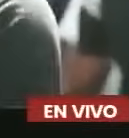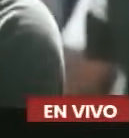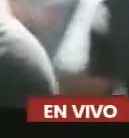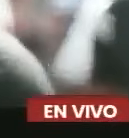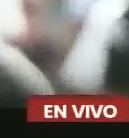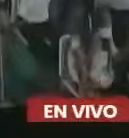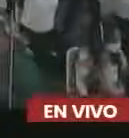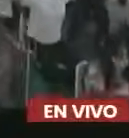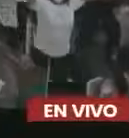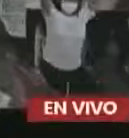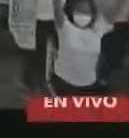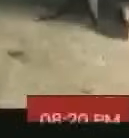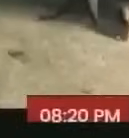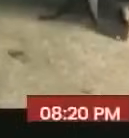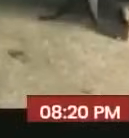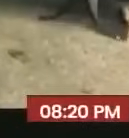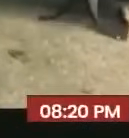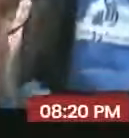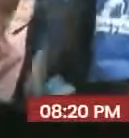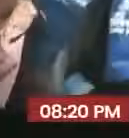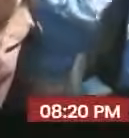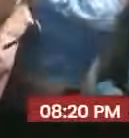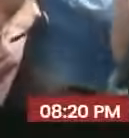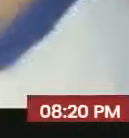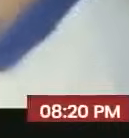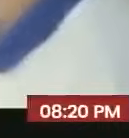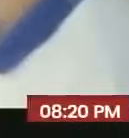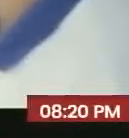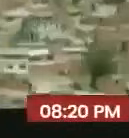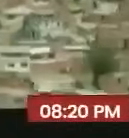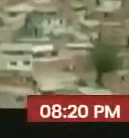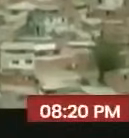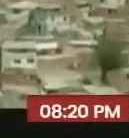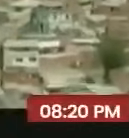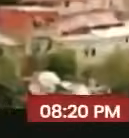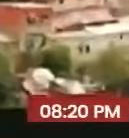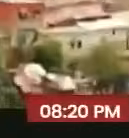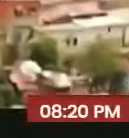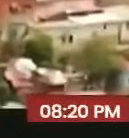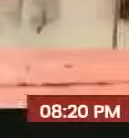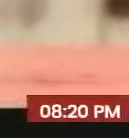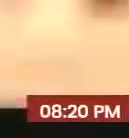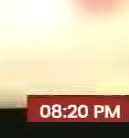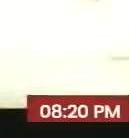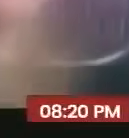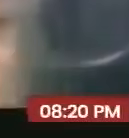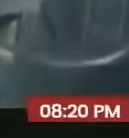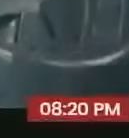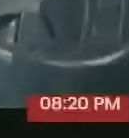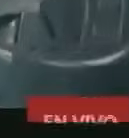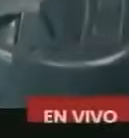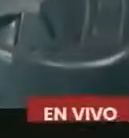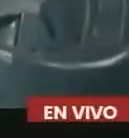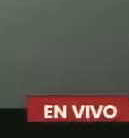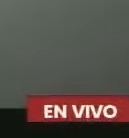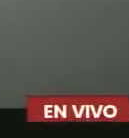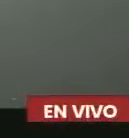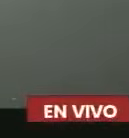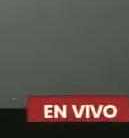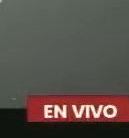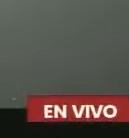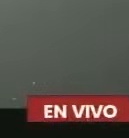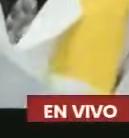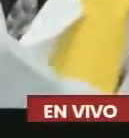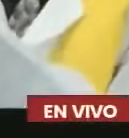sociopolítica, sociocultural, una poderosa alianza para echar a andar